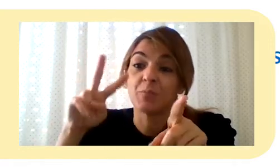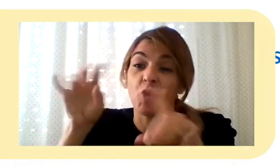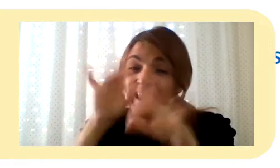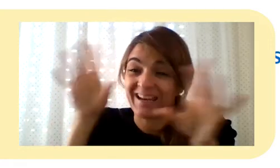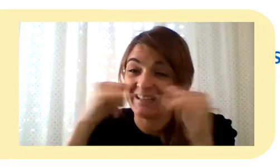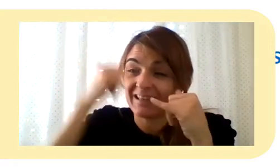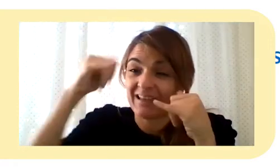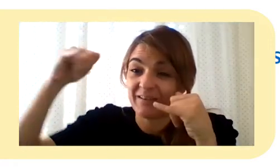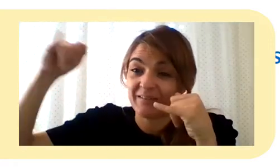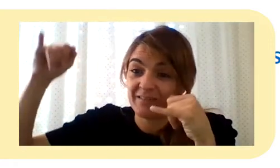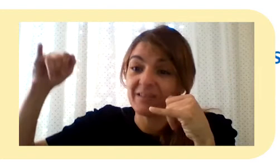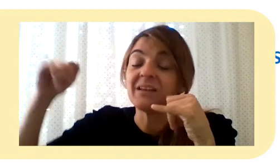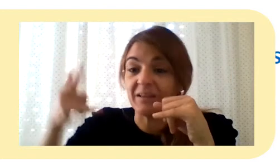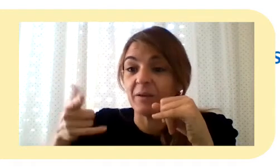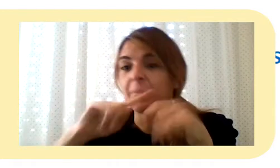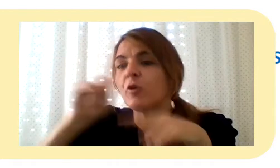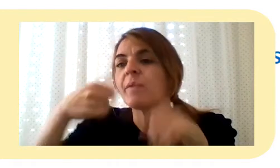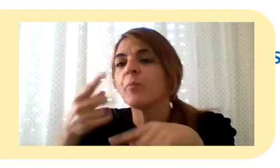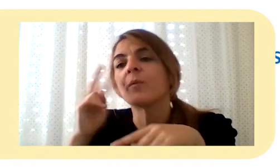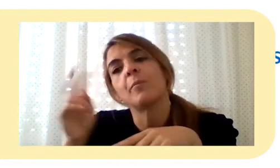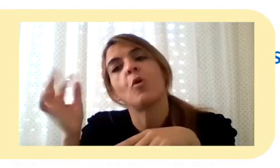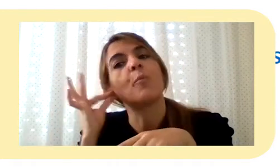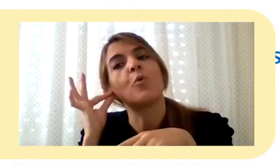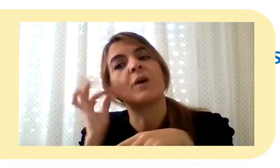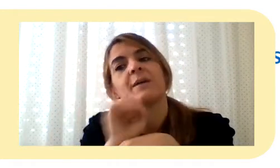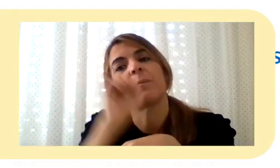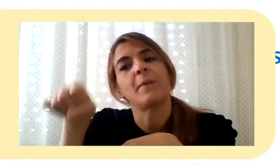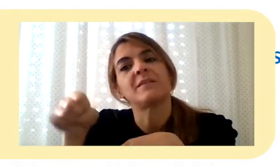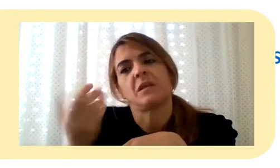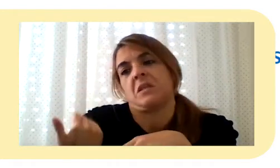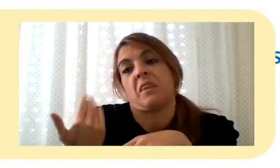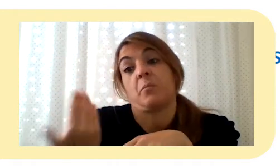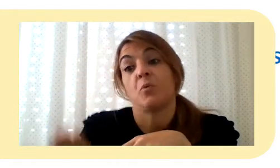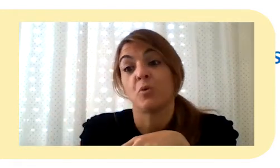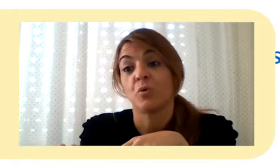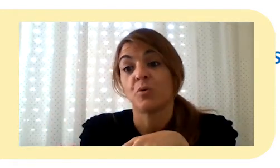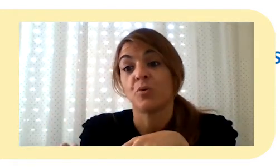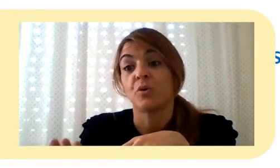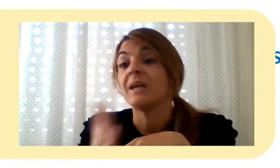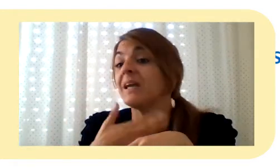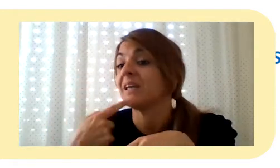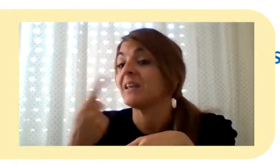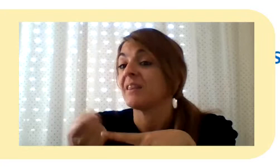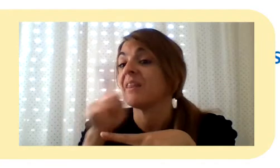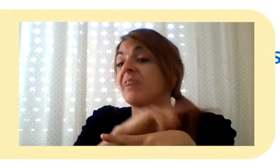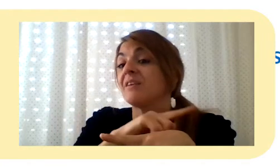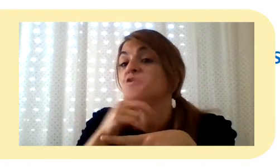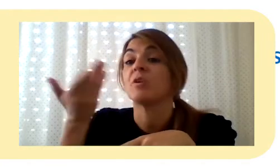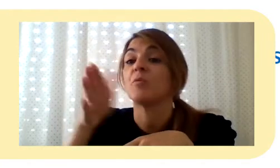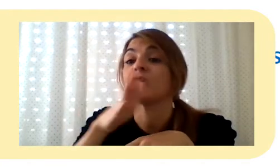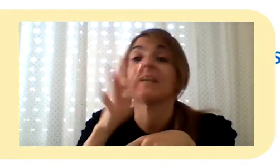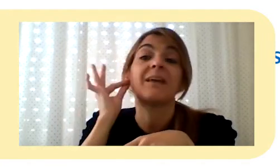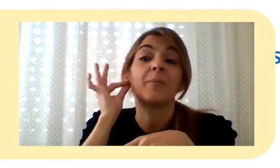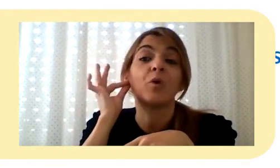Pero llega un momento que las mujeres están por encima de los hombres hasta hace poco. Es decir, que hay un mayor exceso de mortalidad en mujeres que en